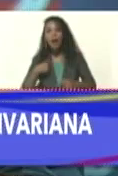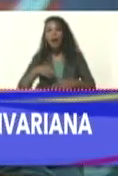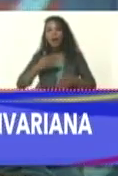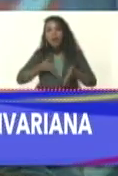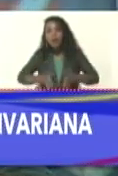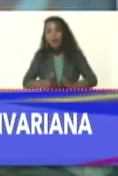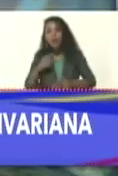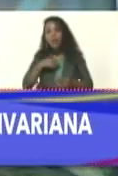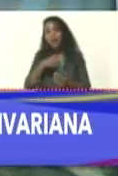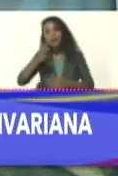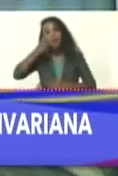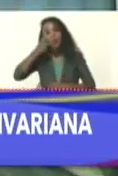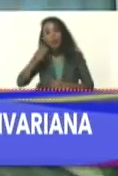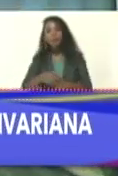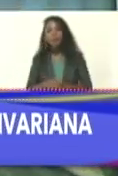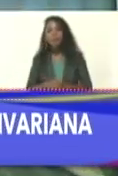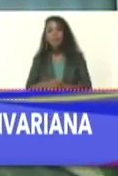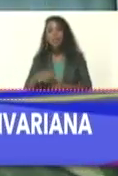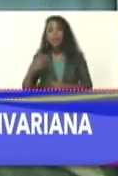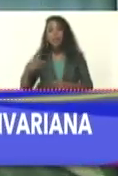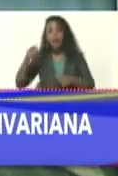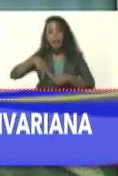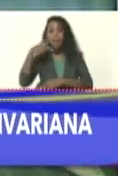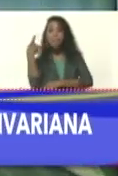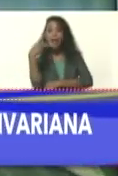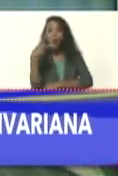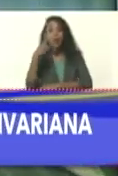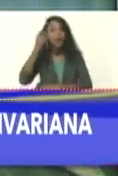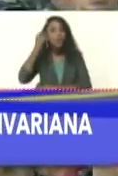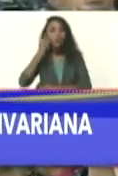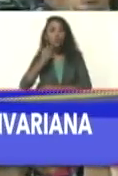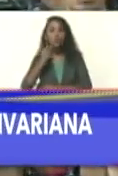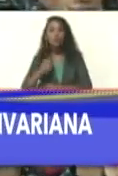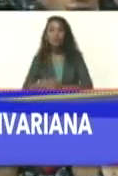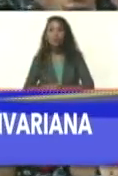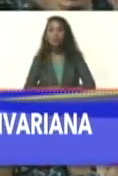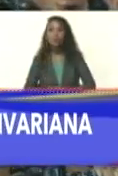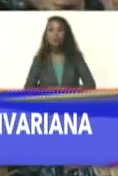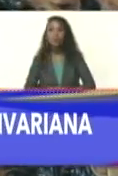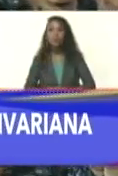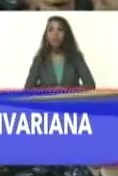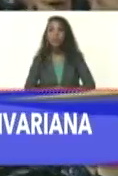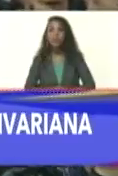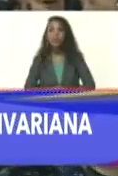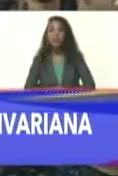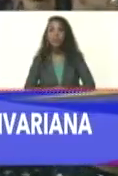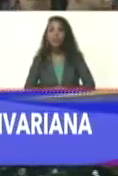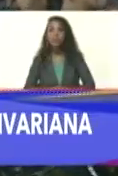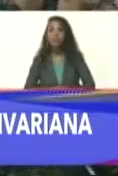Seguridad. Y precisamente, mi comandante, en esta parroquia, la parroquia Sucre, se inició la Policía Nacional